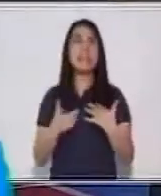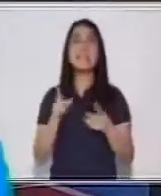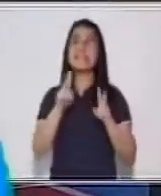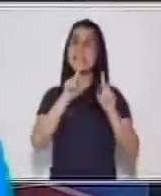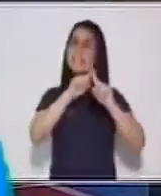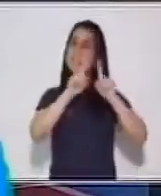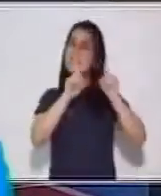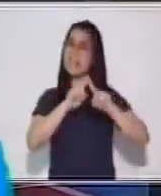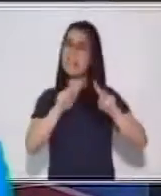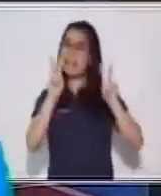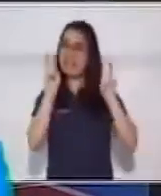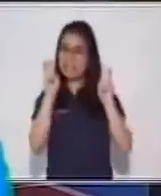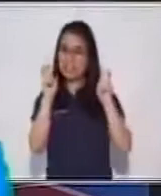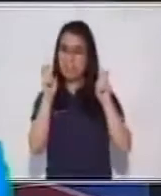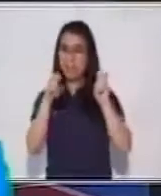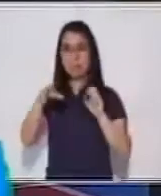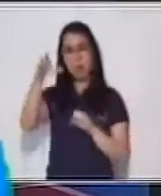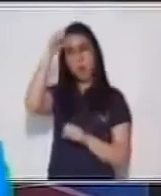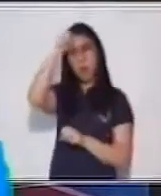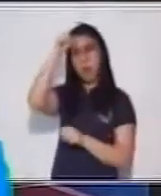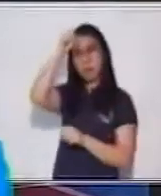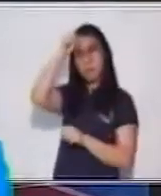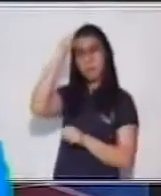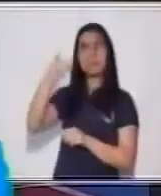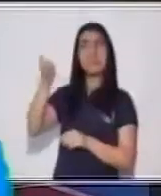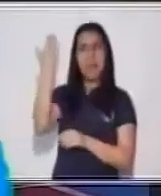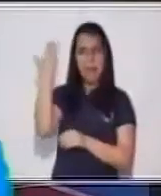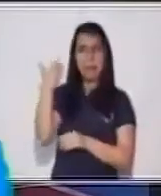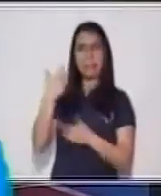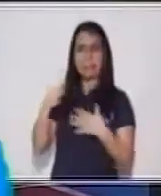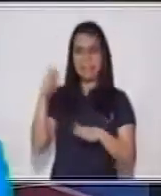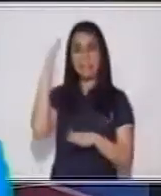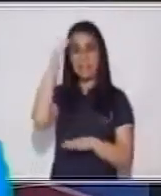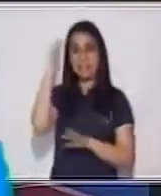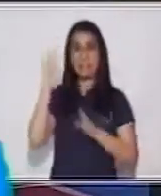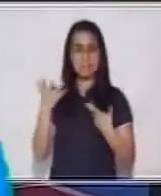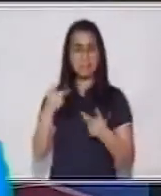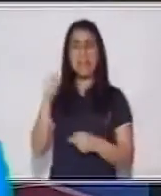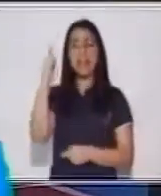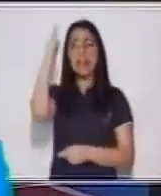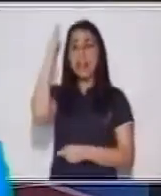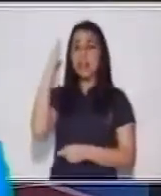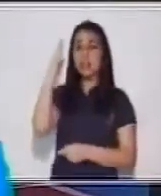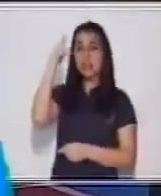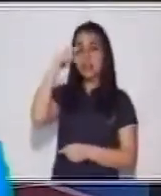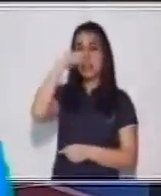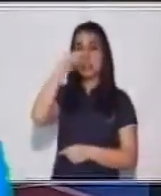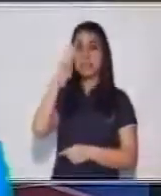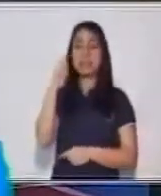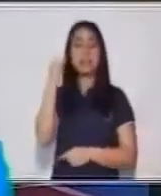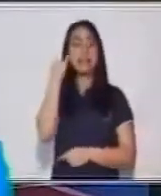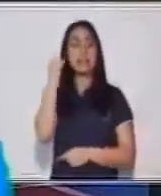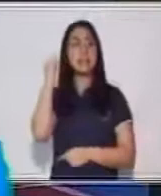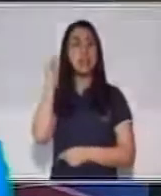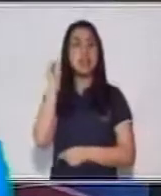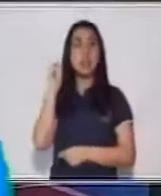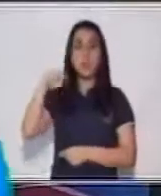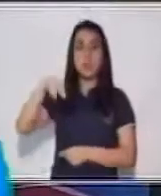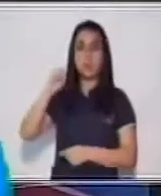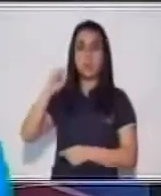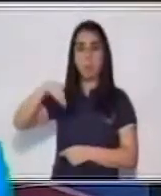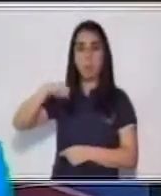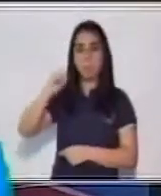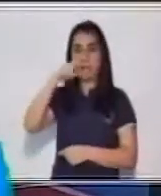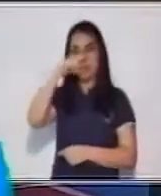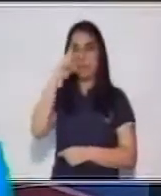el tema razones trigonométricas. Recordemos que las razones trigonométricas relacionan dos lados